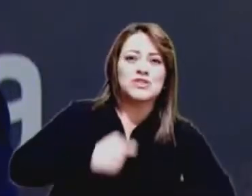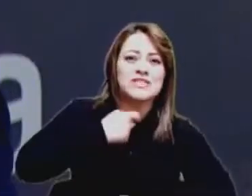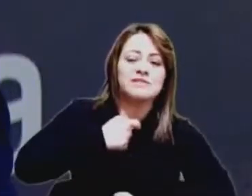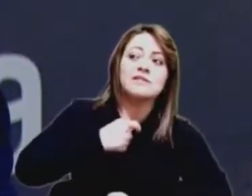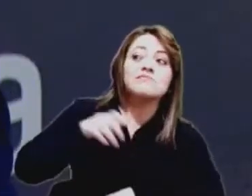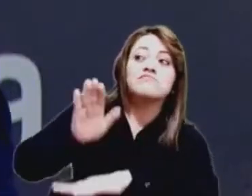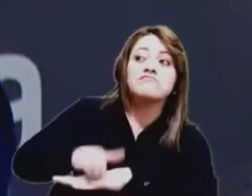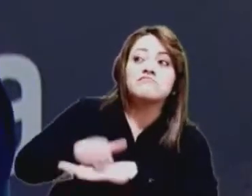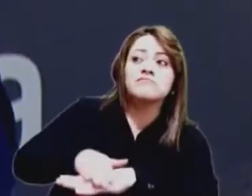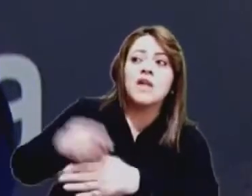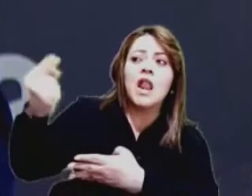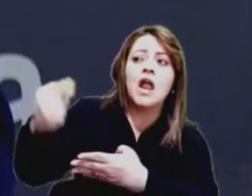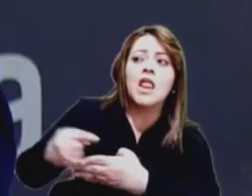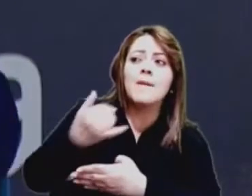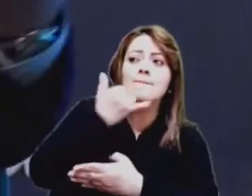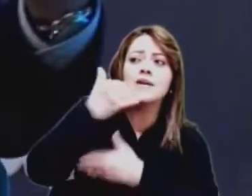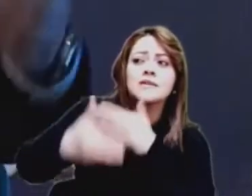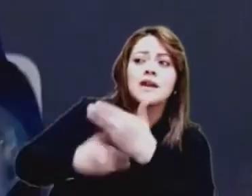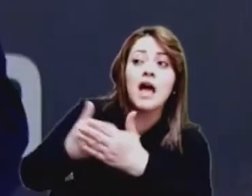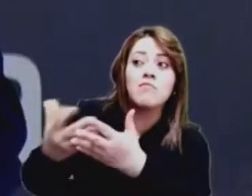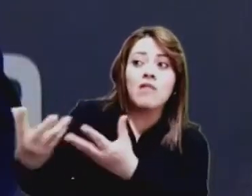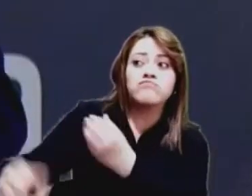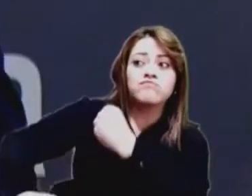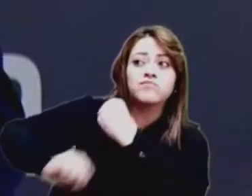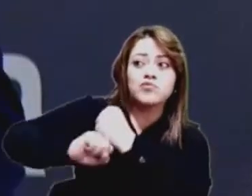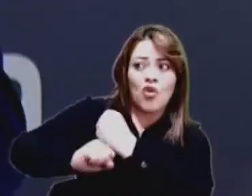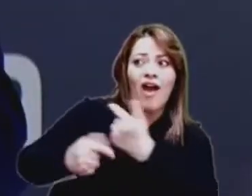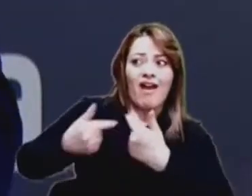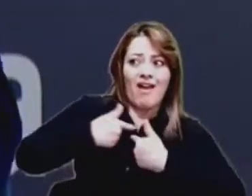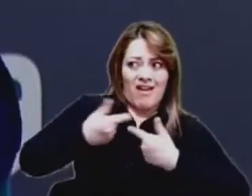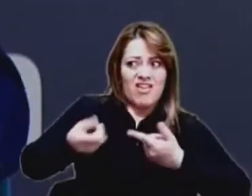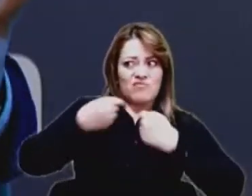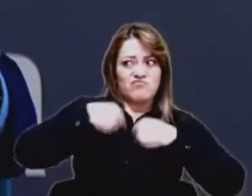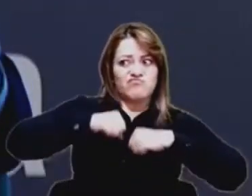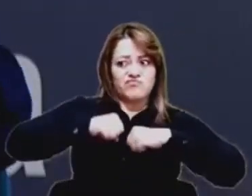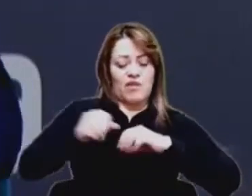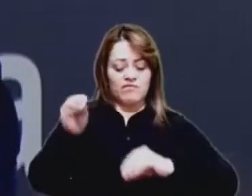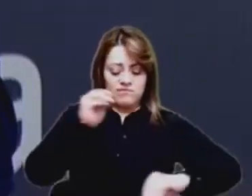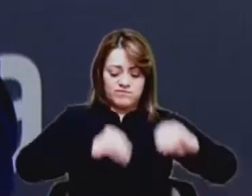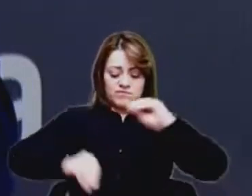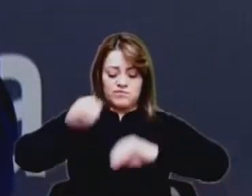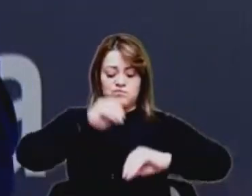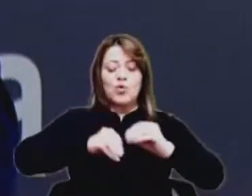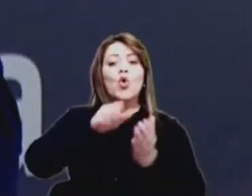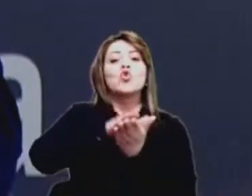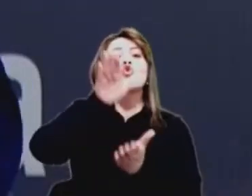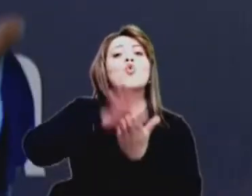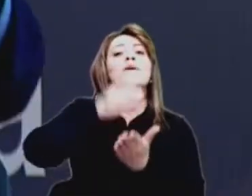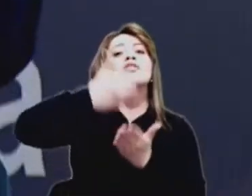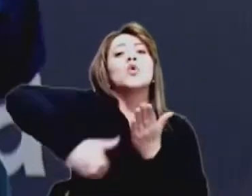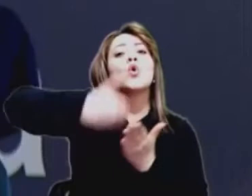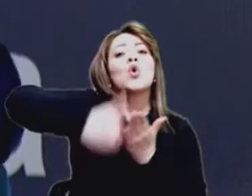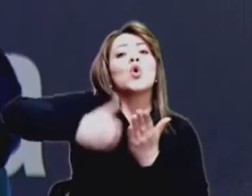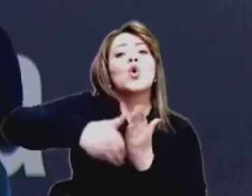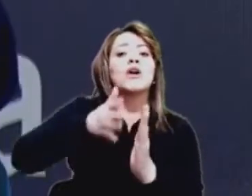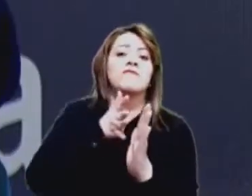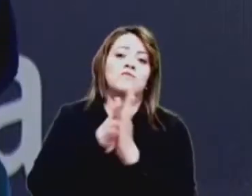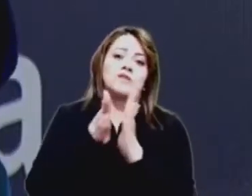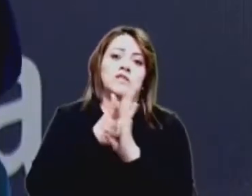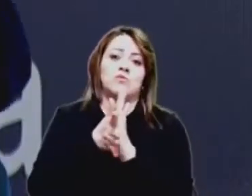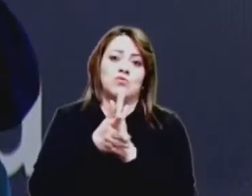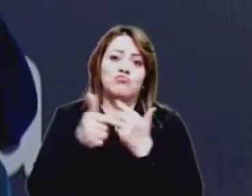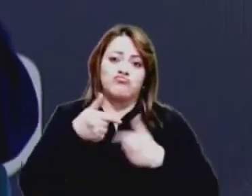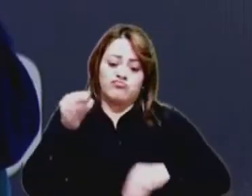construir en la propuesta como decía el doctor gonzález es un documento informativo en donde se acompañan digamos los